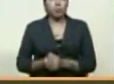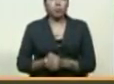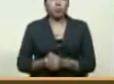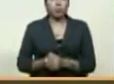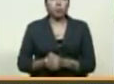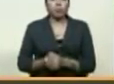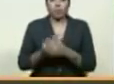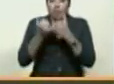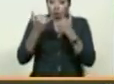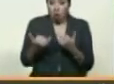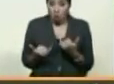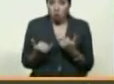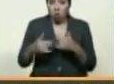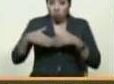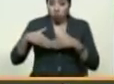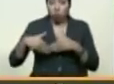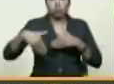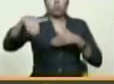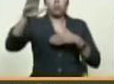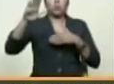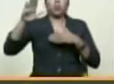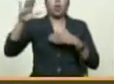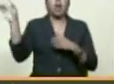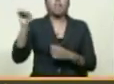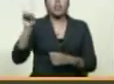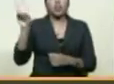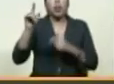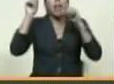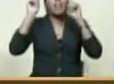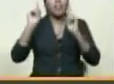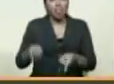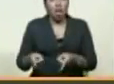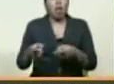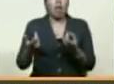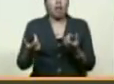ahora Venezuela debe remontar la cuesta